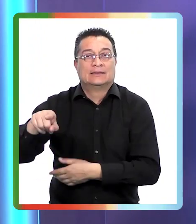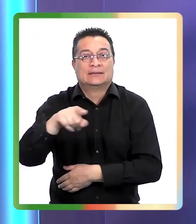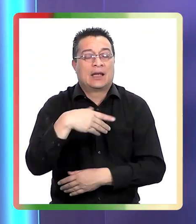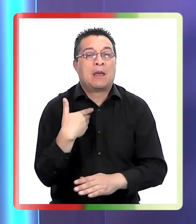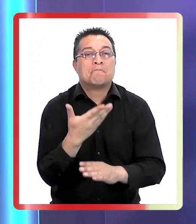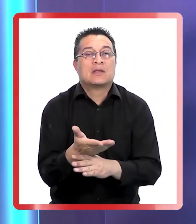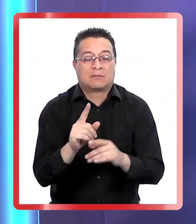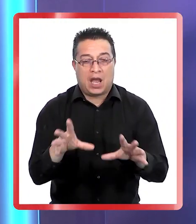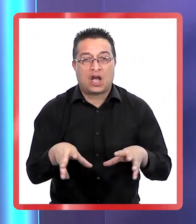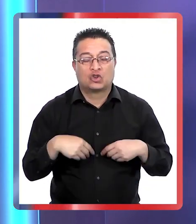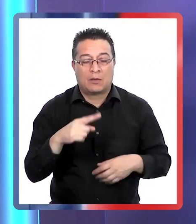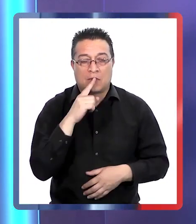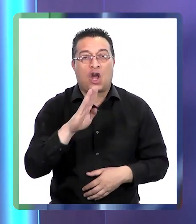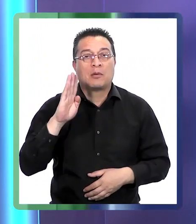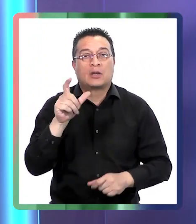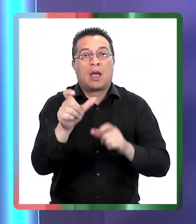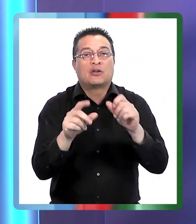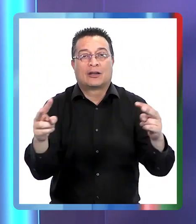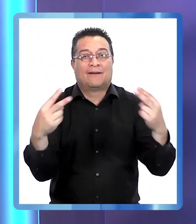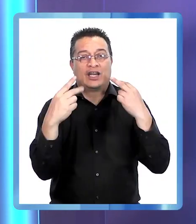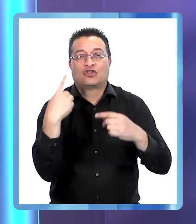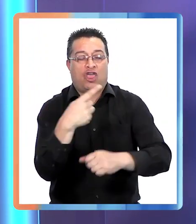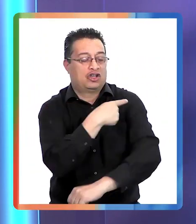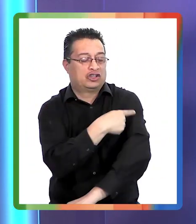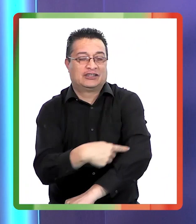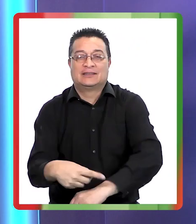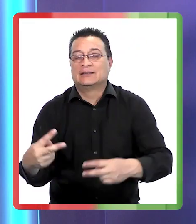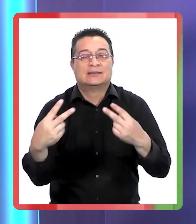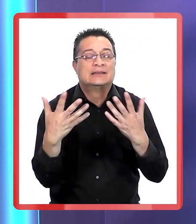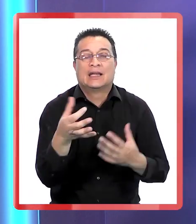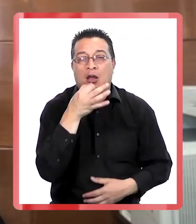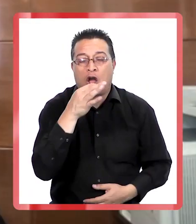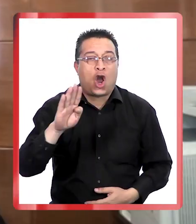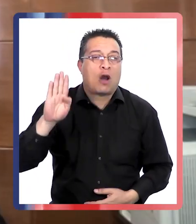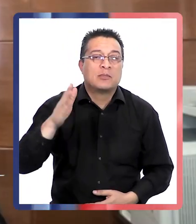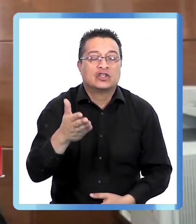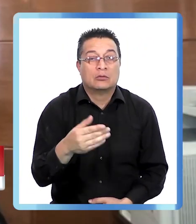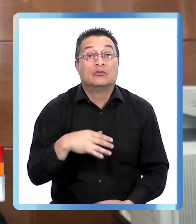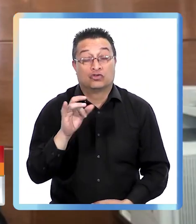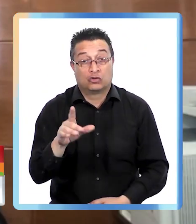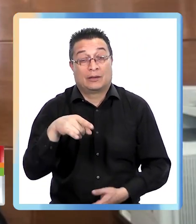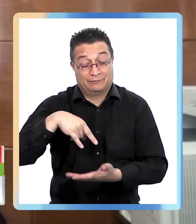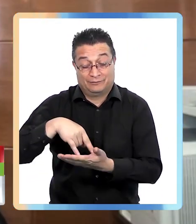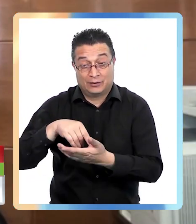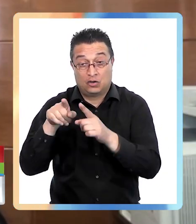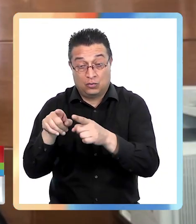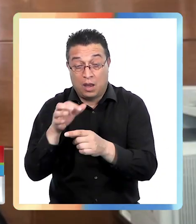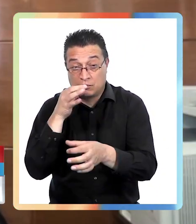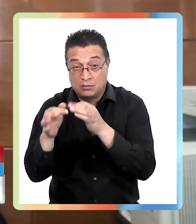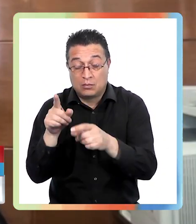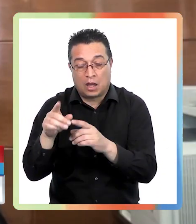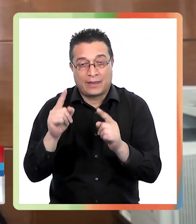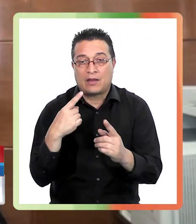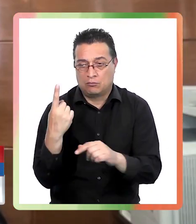qué le gustaría asumir como compromiso para las personas que no ven de Arica a Magallanes? Sí, mira, más que hablarle a los parlamentarios, porque